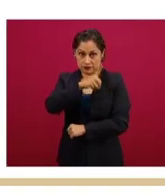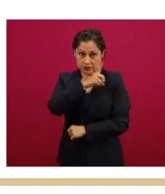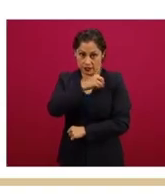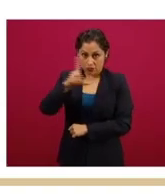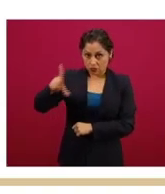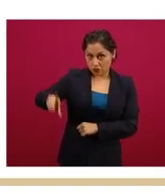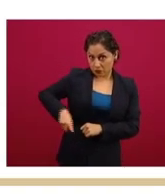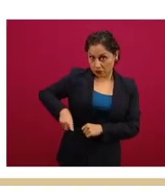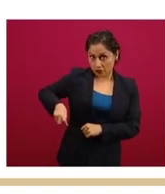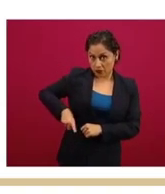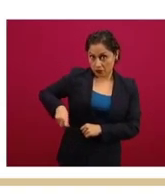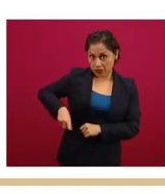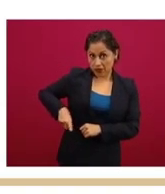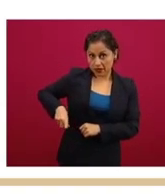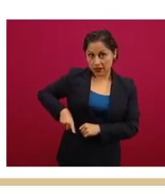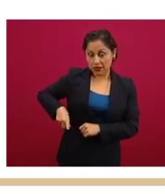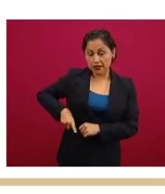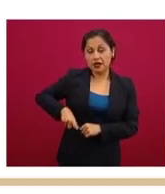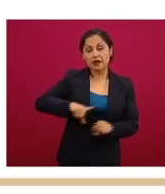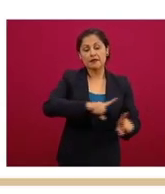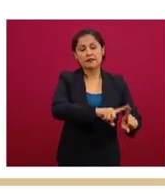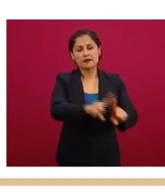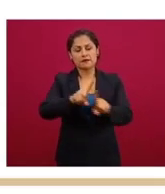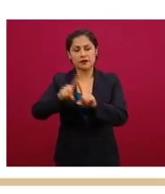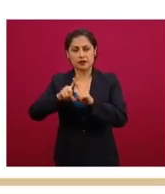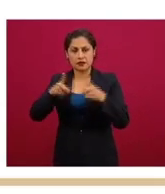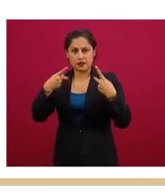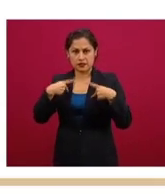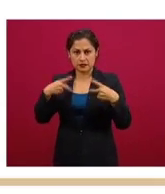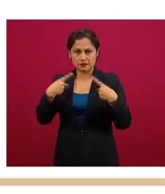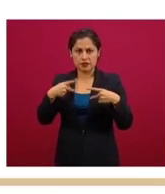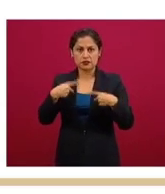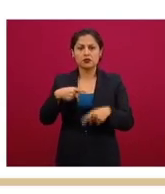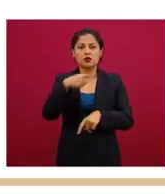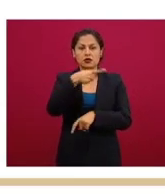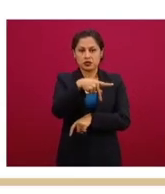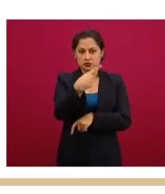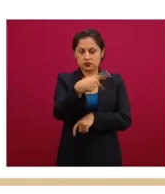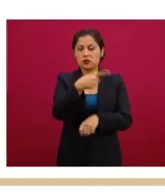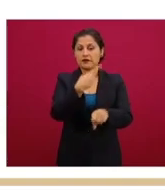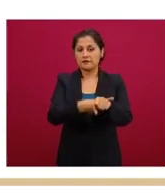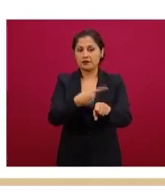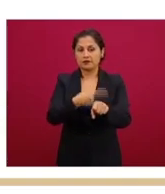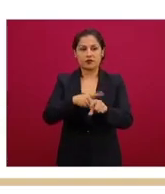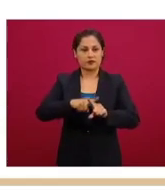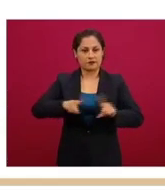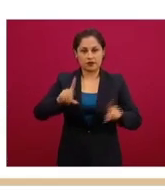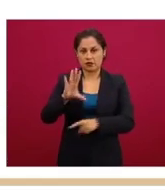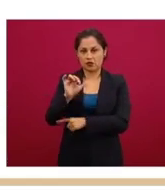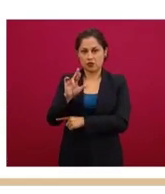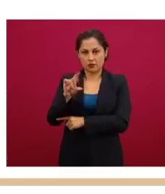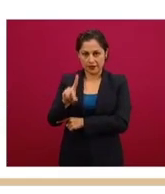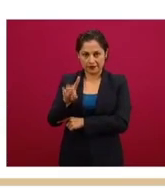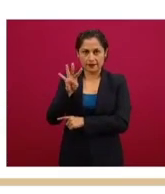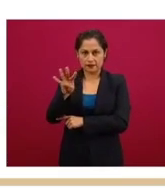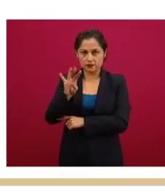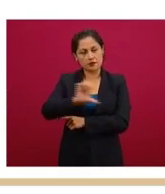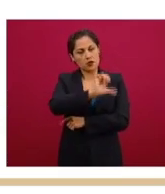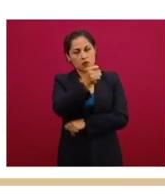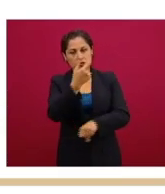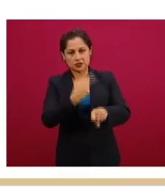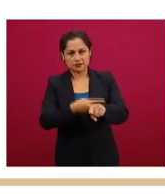voy a regalar o social, para la con padecimientos o tratamientos diferentes al COVID-19 sean canalizados a hospitales privados para su